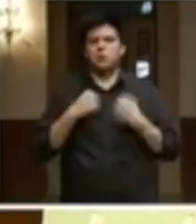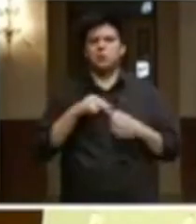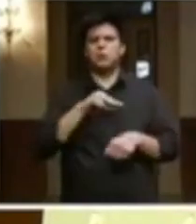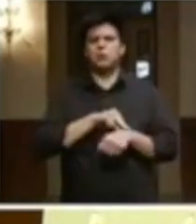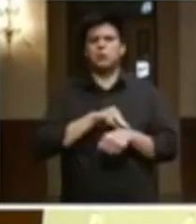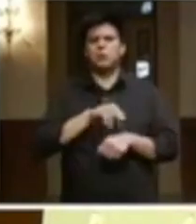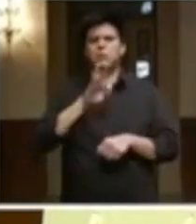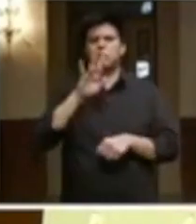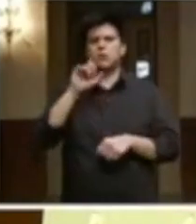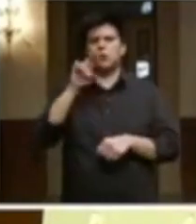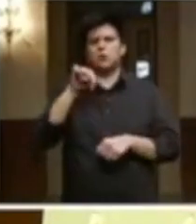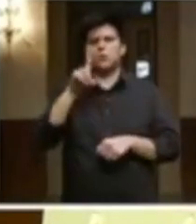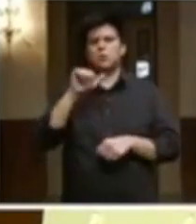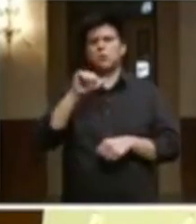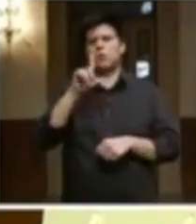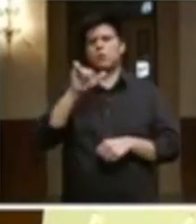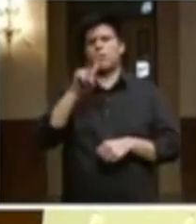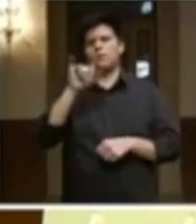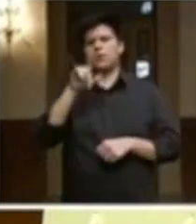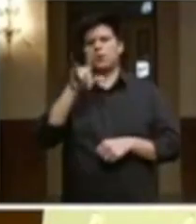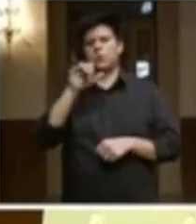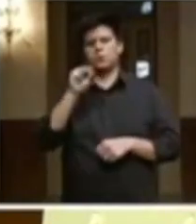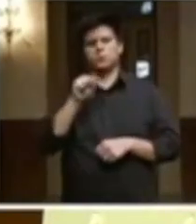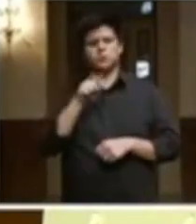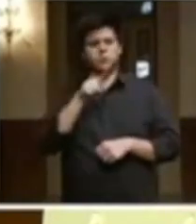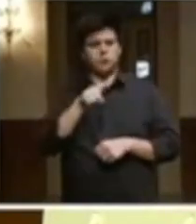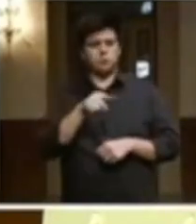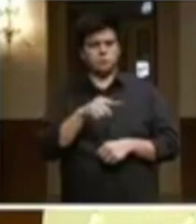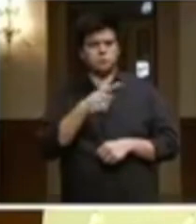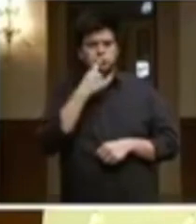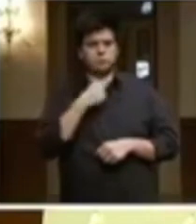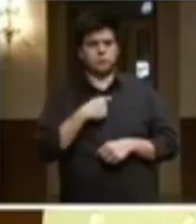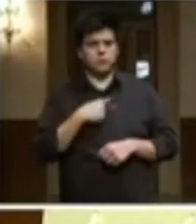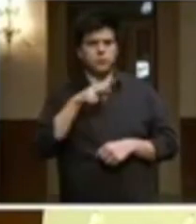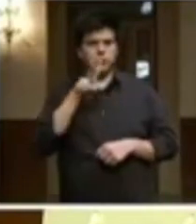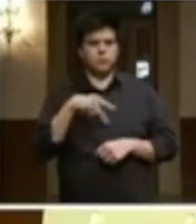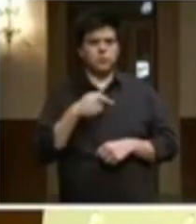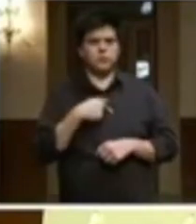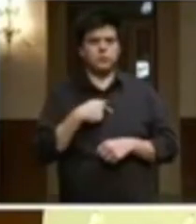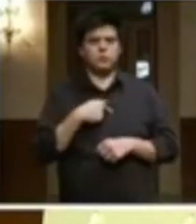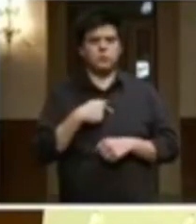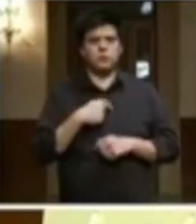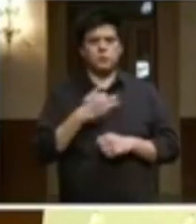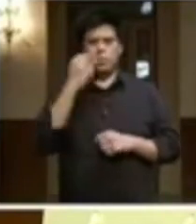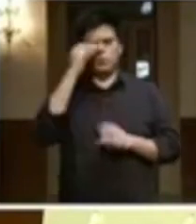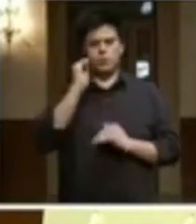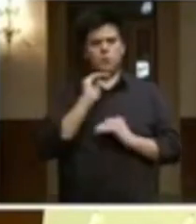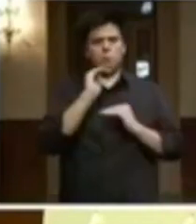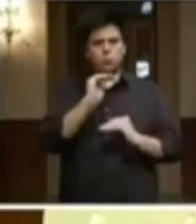Dávalos de Clínica Everest me recortó el plazo porque me habían dado alrededor de